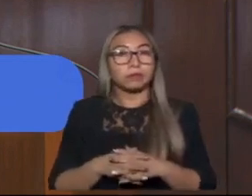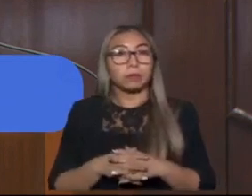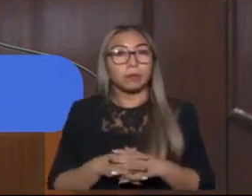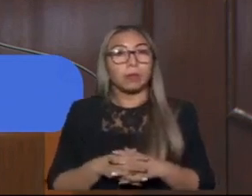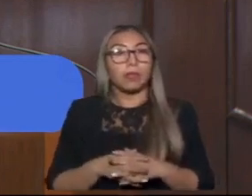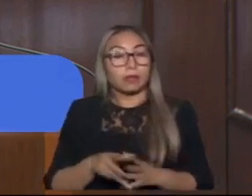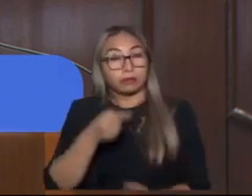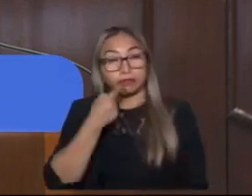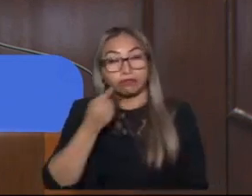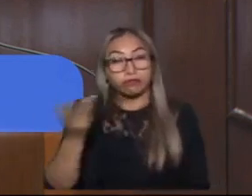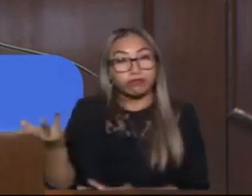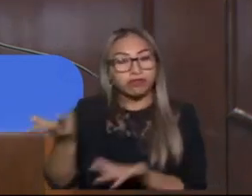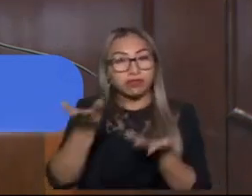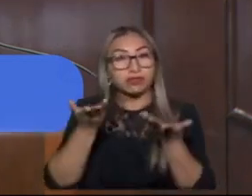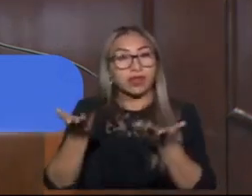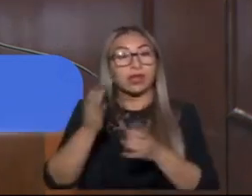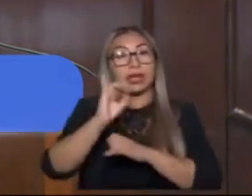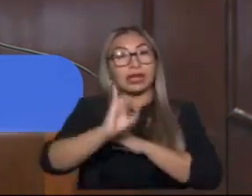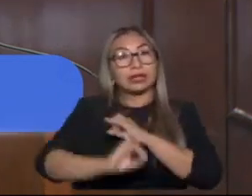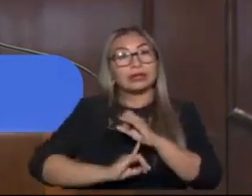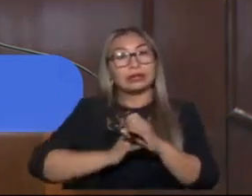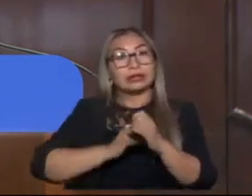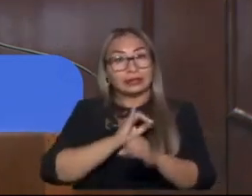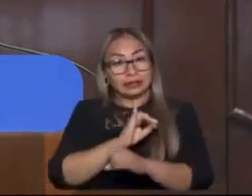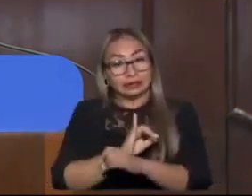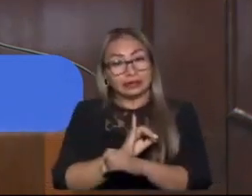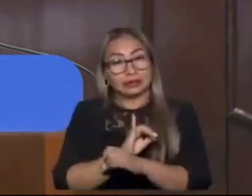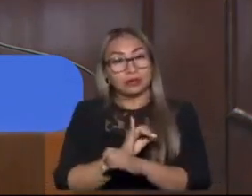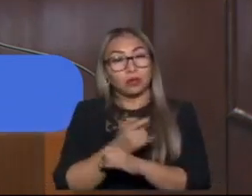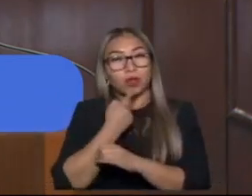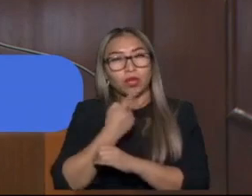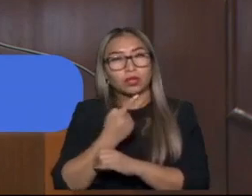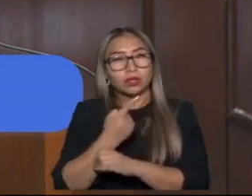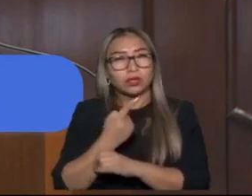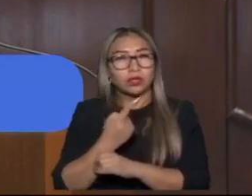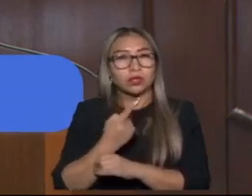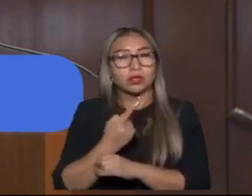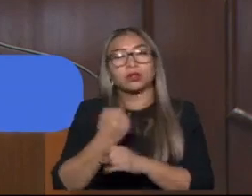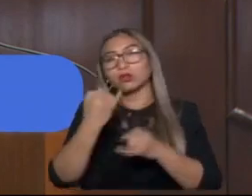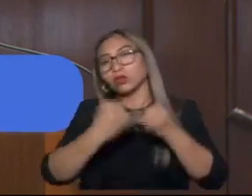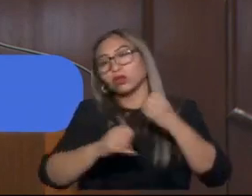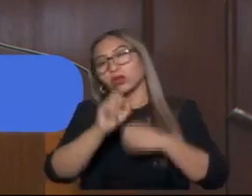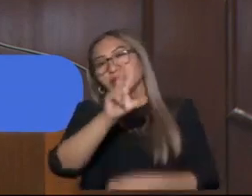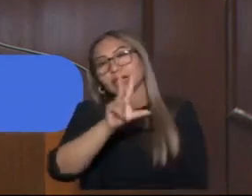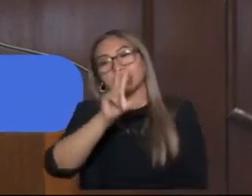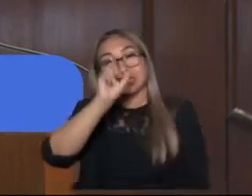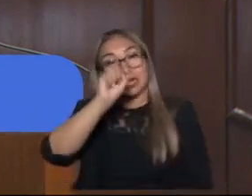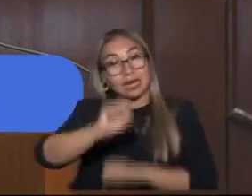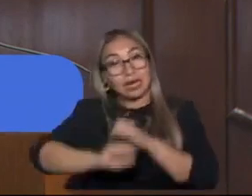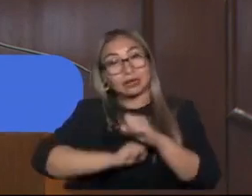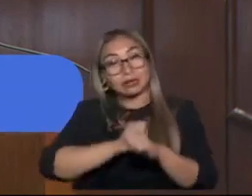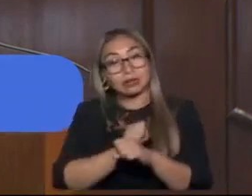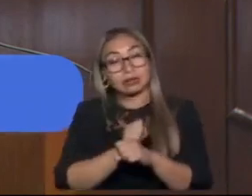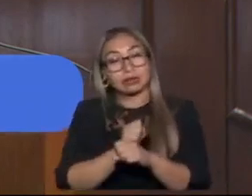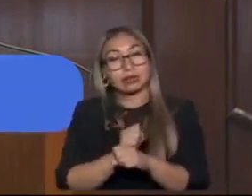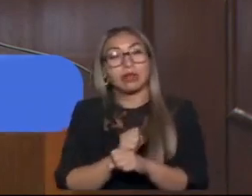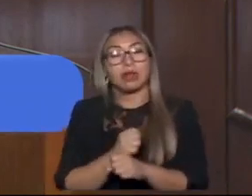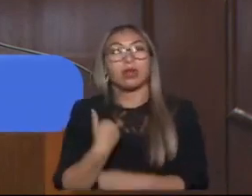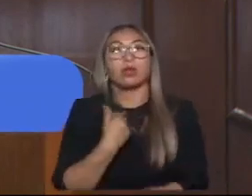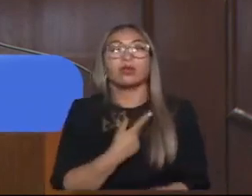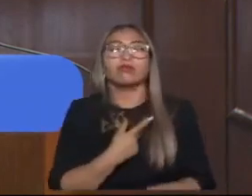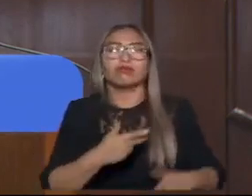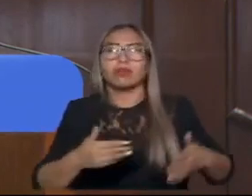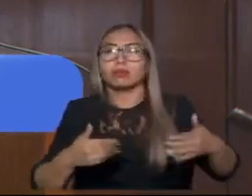Como lo confirman organismos internacionales, en los últimos 3 años, nuestro país